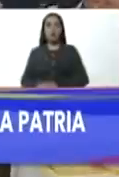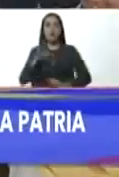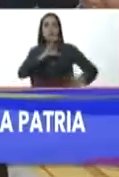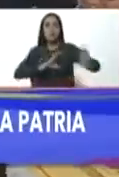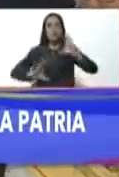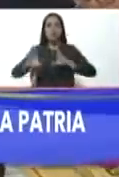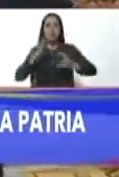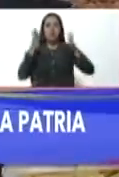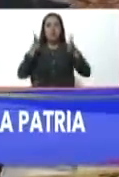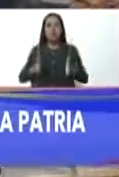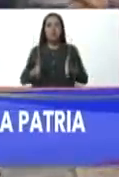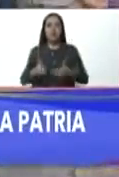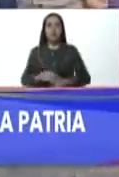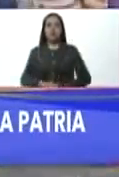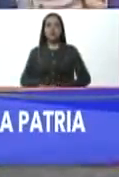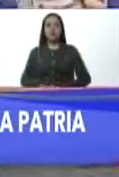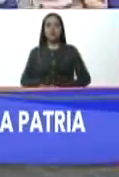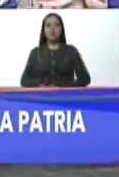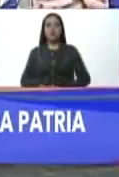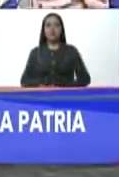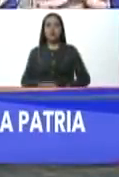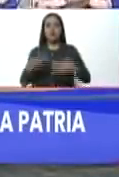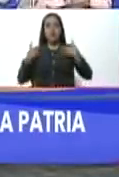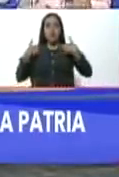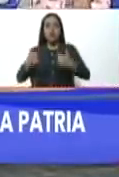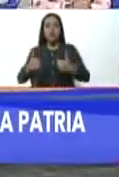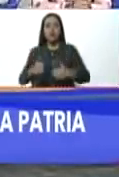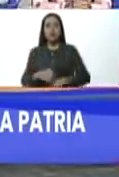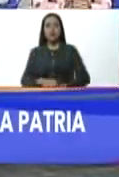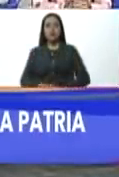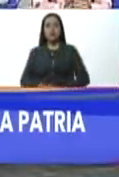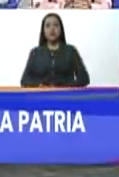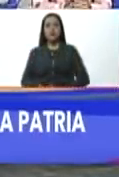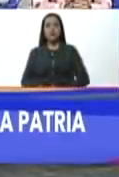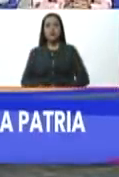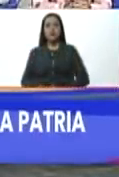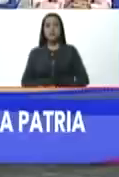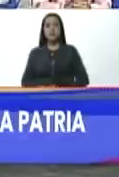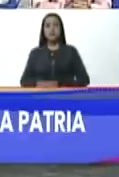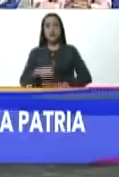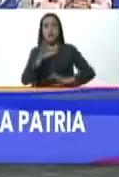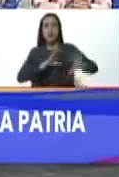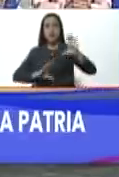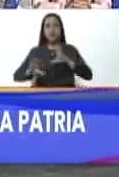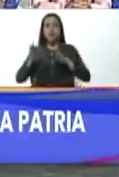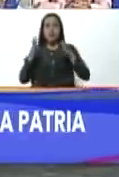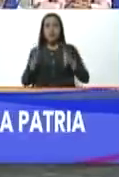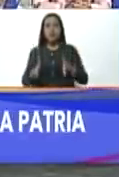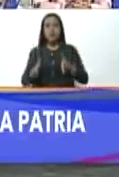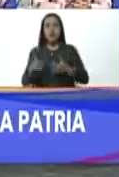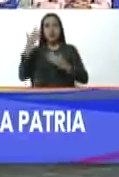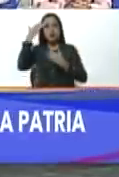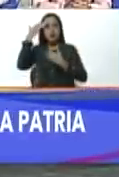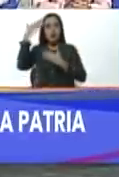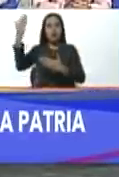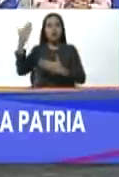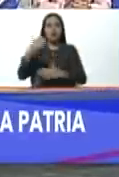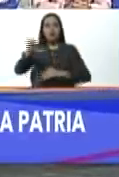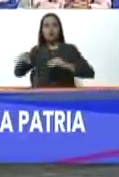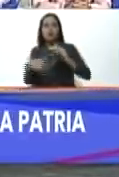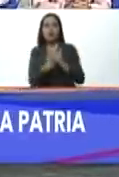Científicos de la salud y científicas de la salud, mi saludo a todos los